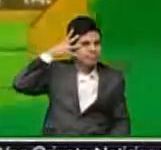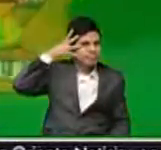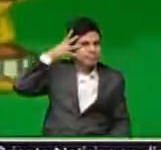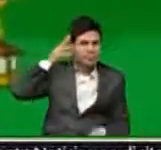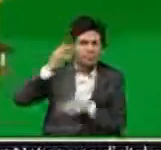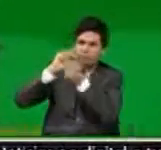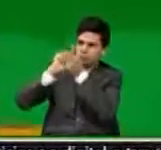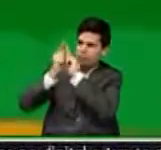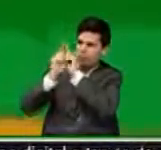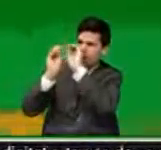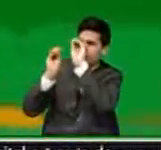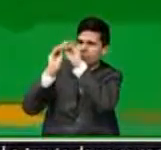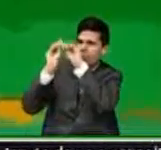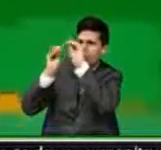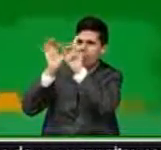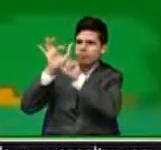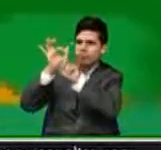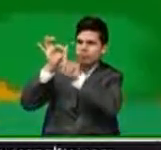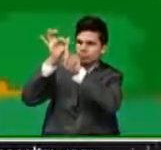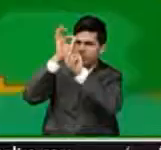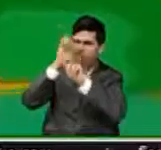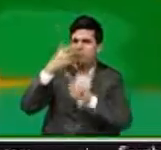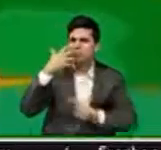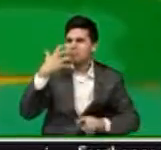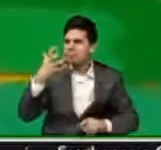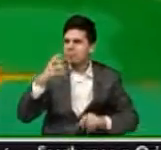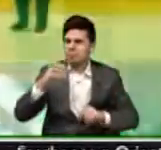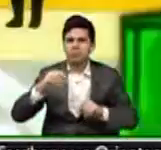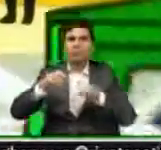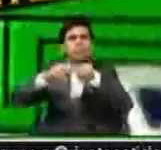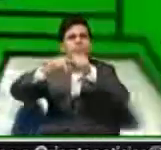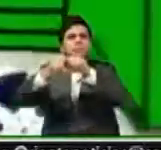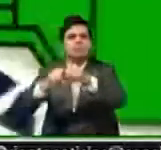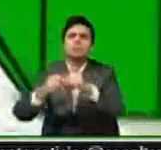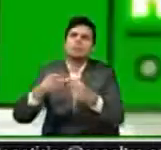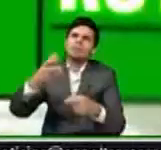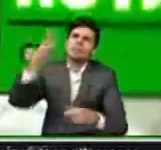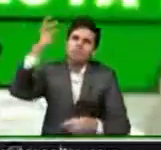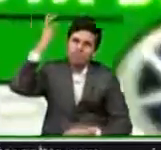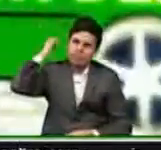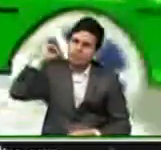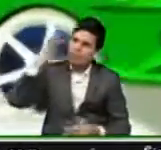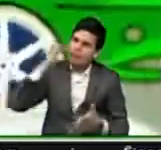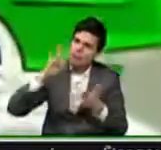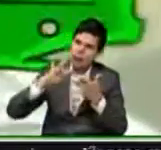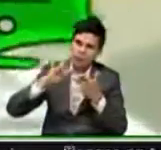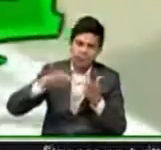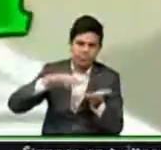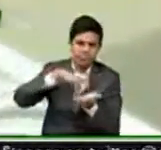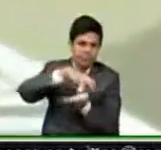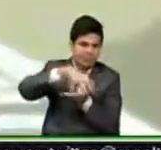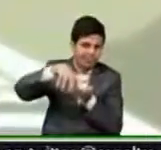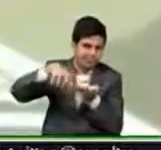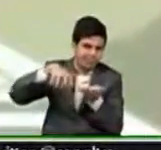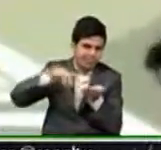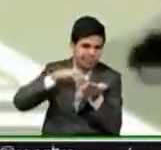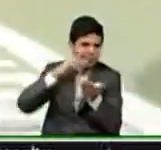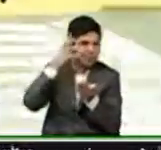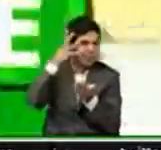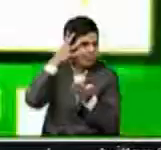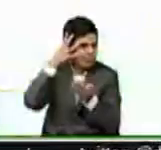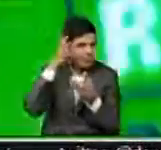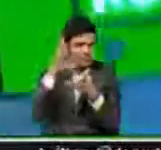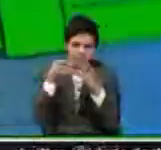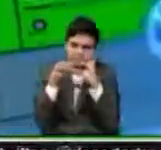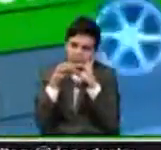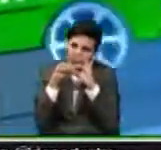le hemos dado unas características muy especiales, retomando un poco más el nombre de nuestra región y el nombre del festival en últimas,